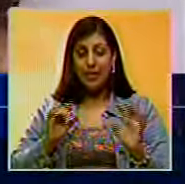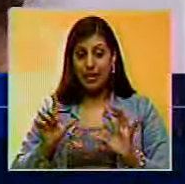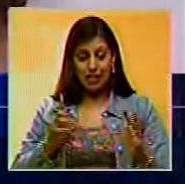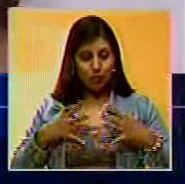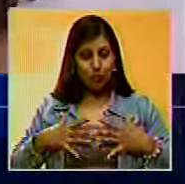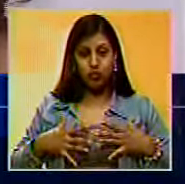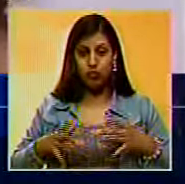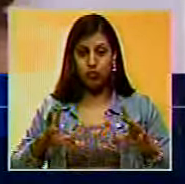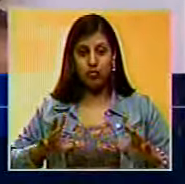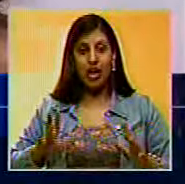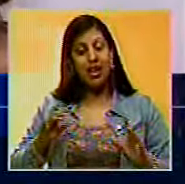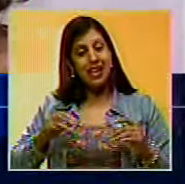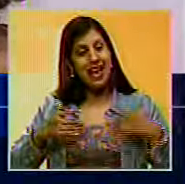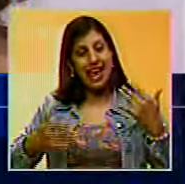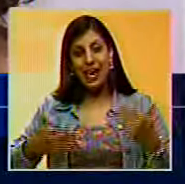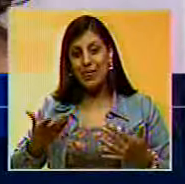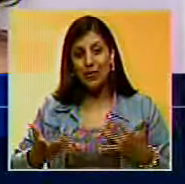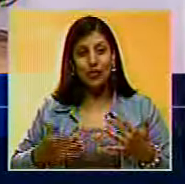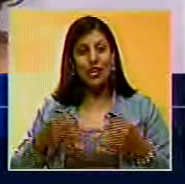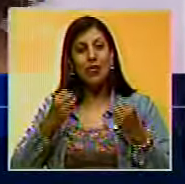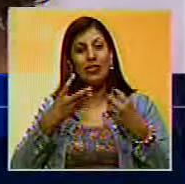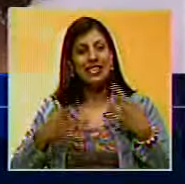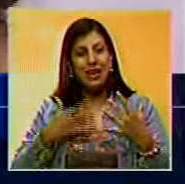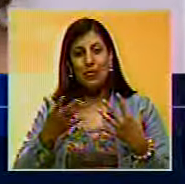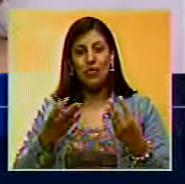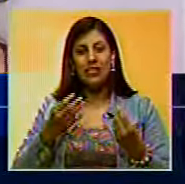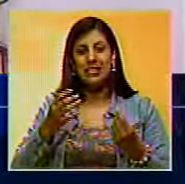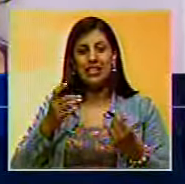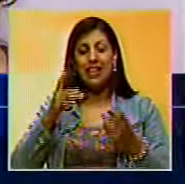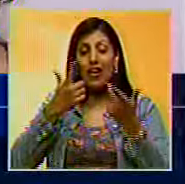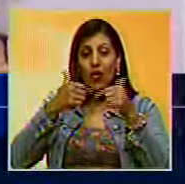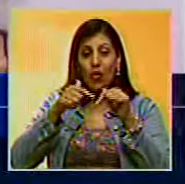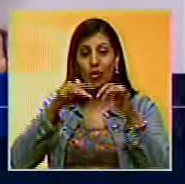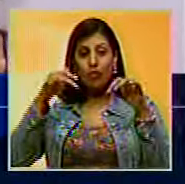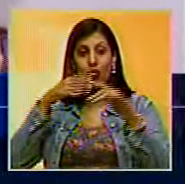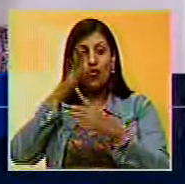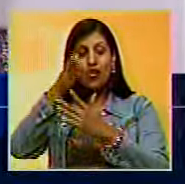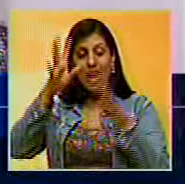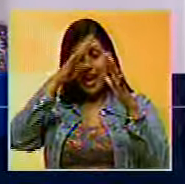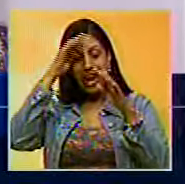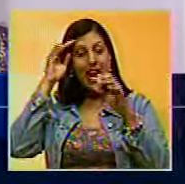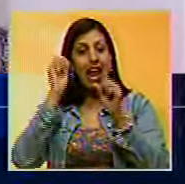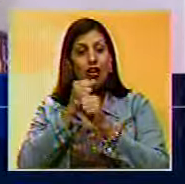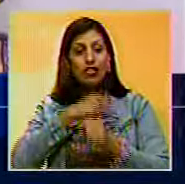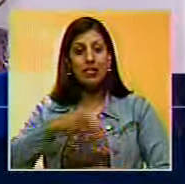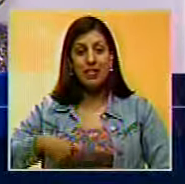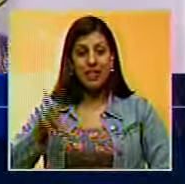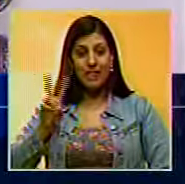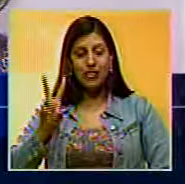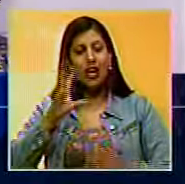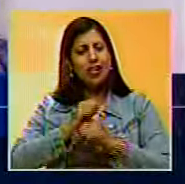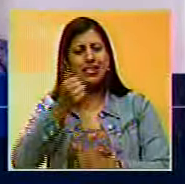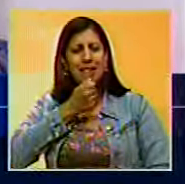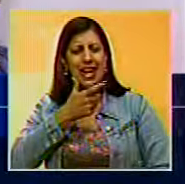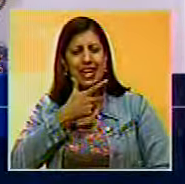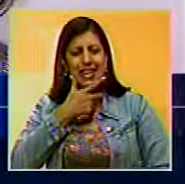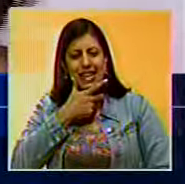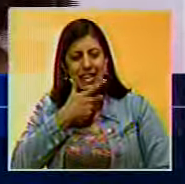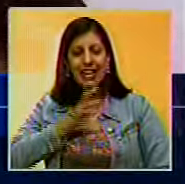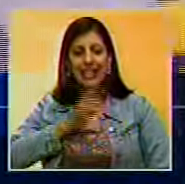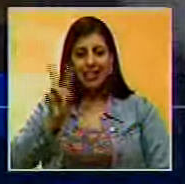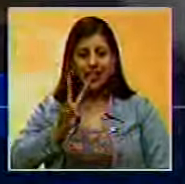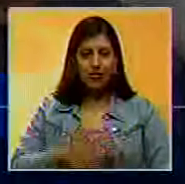preparándome. Y bueno, súper emocionada, muchas emociones en el estar esta noche en el Miss Venezuela, la noche más linda que